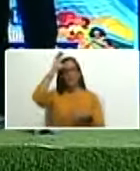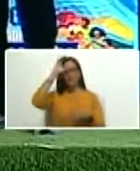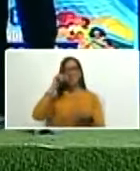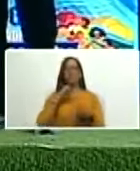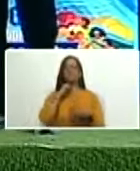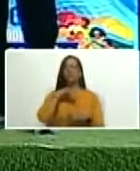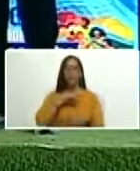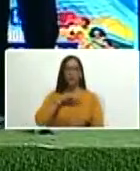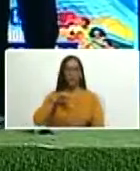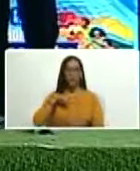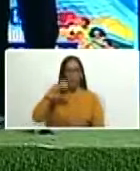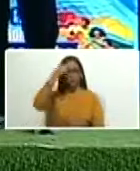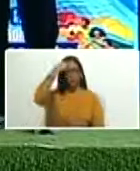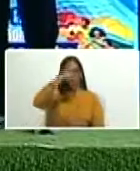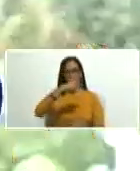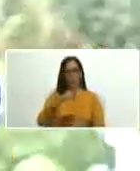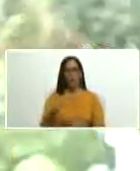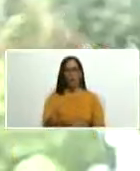pueblo.